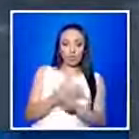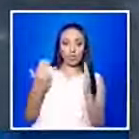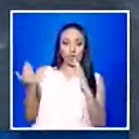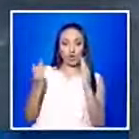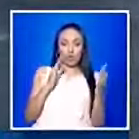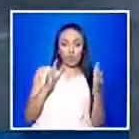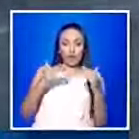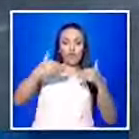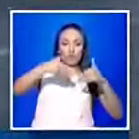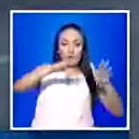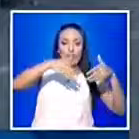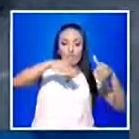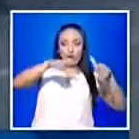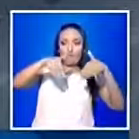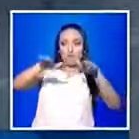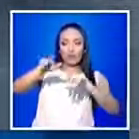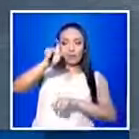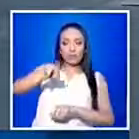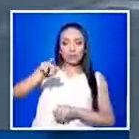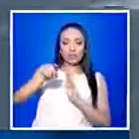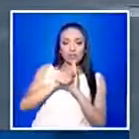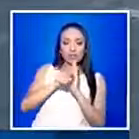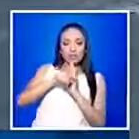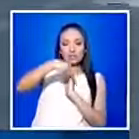en comparación con muertes violentas